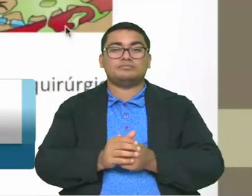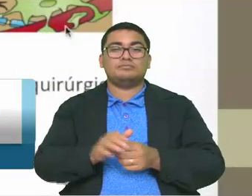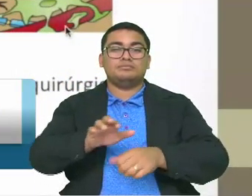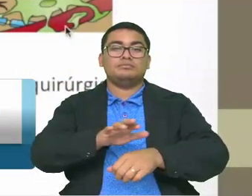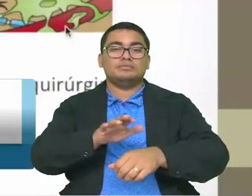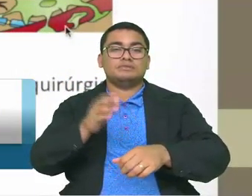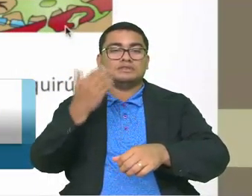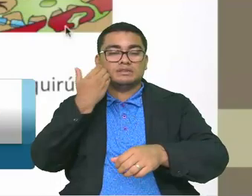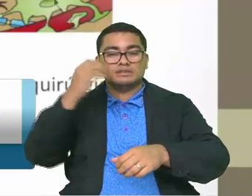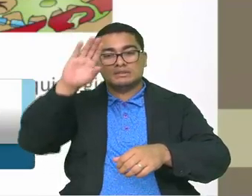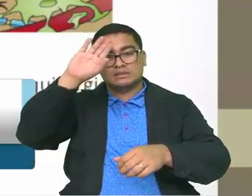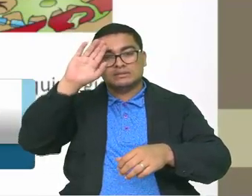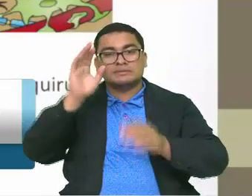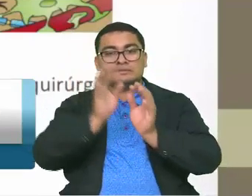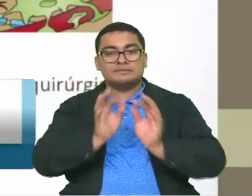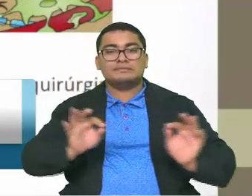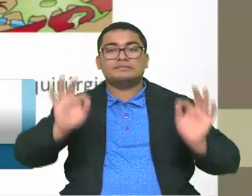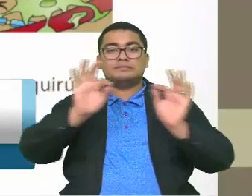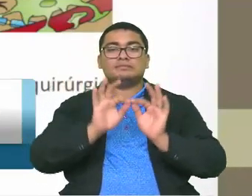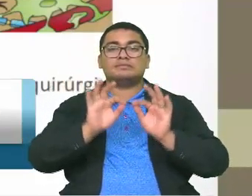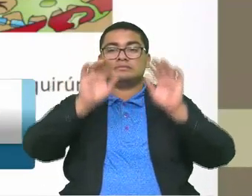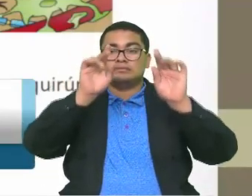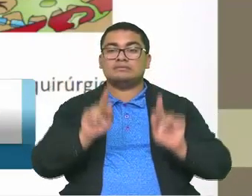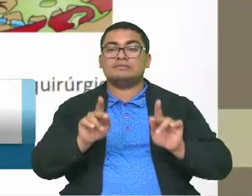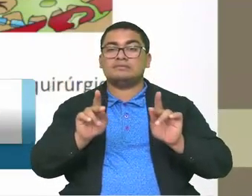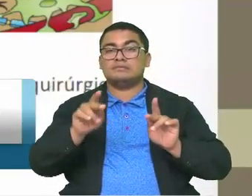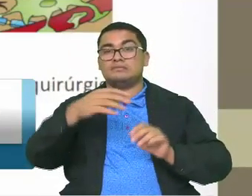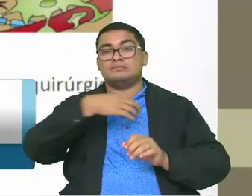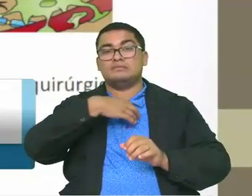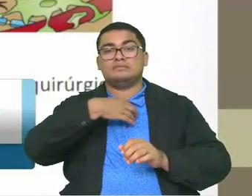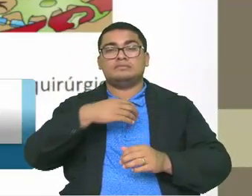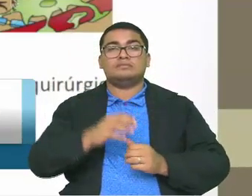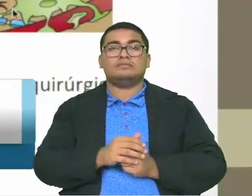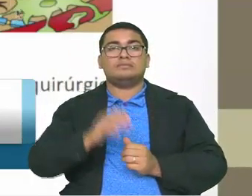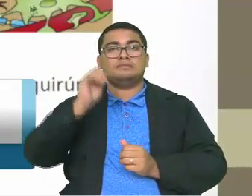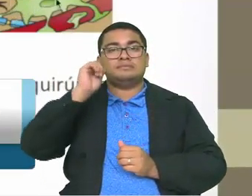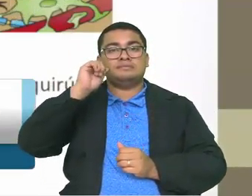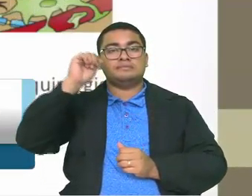oculares. Es decir, nosotros al mirar arriba, a los lados, abajo, va a haber un